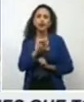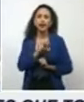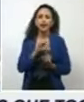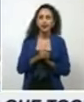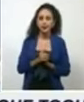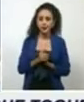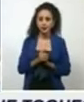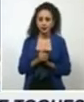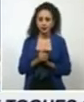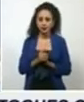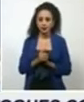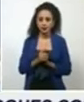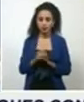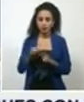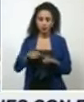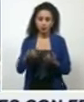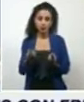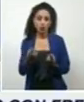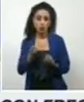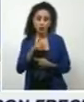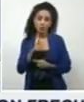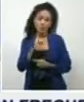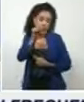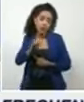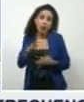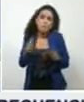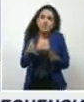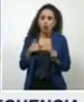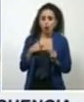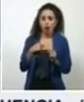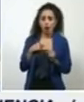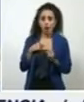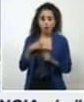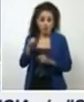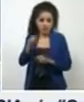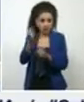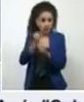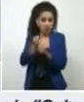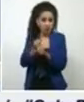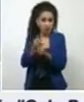puede infectar, pero nuestro personal